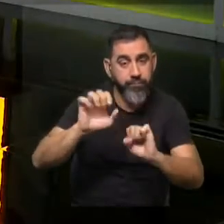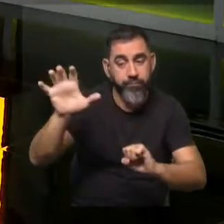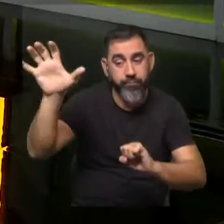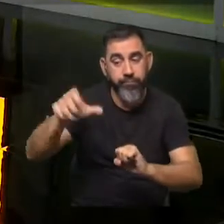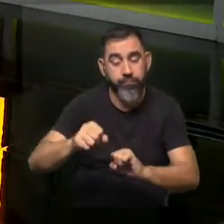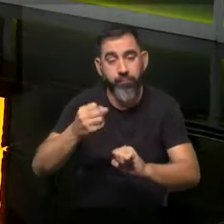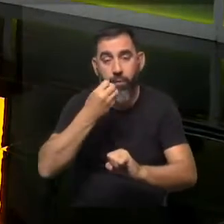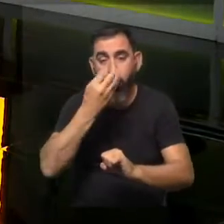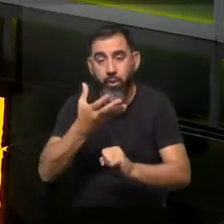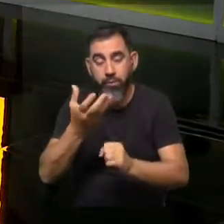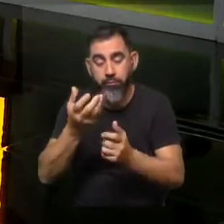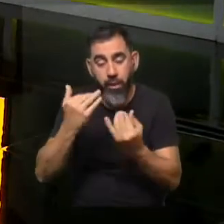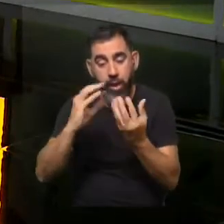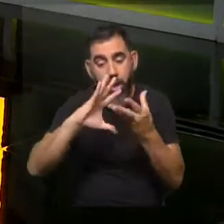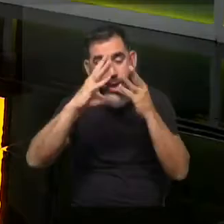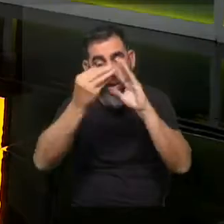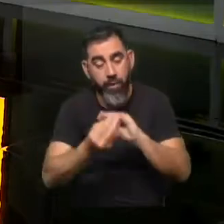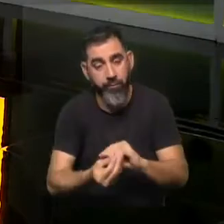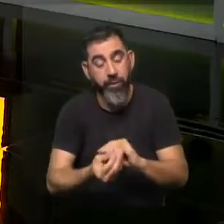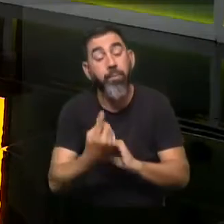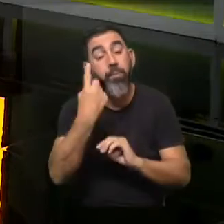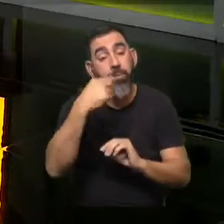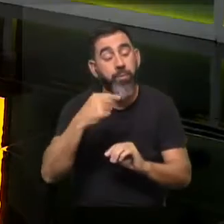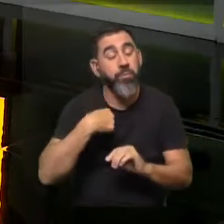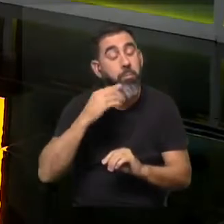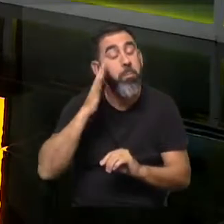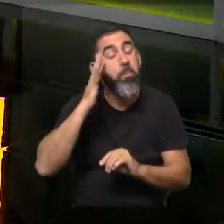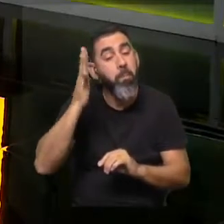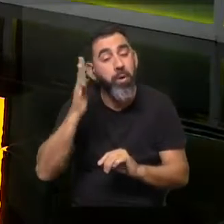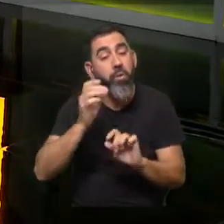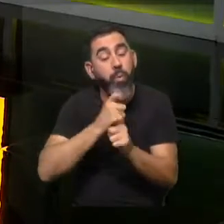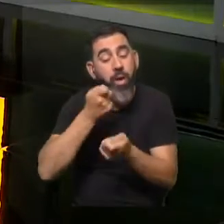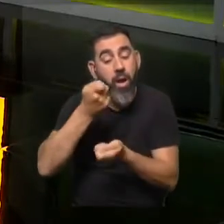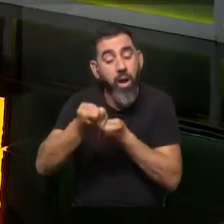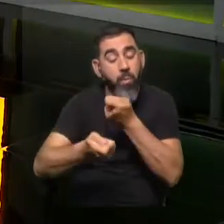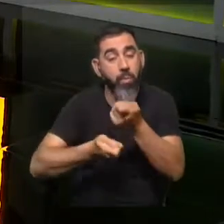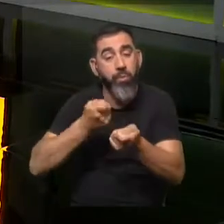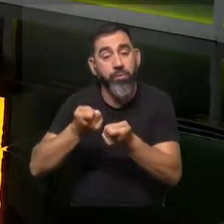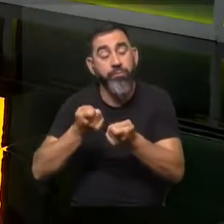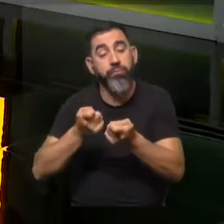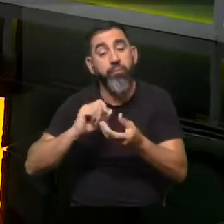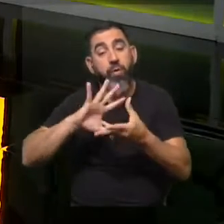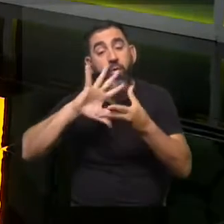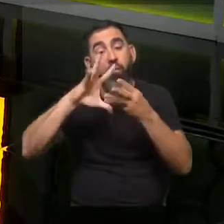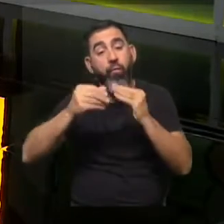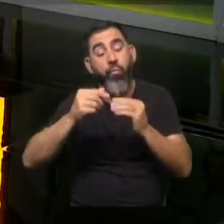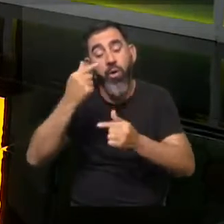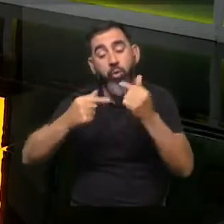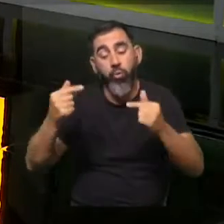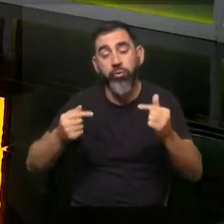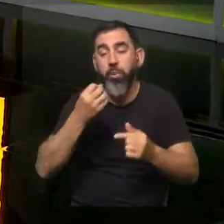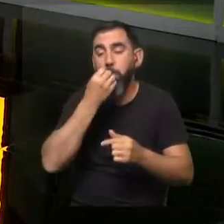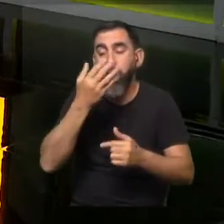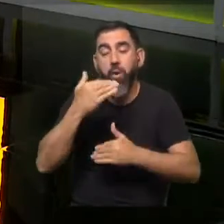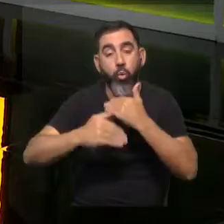lado salvaje y domesticarlas a las que son útiles, pero también se me ocurre que debe haber posibilidad de aportar en la manera de utilizar otros compuestos, de mejorar